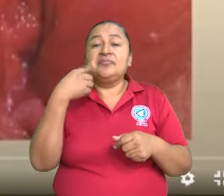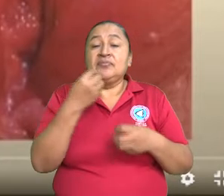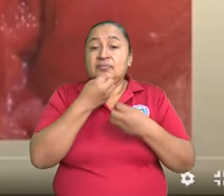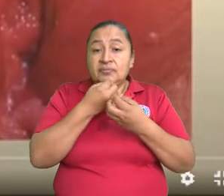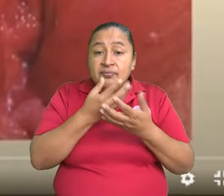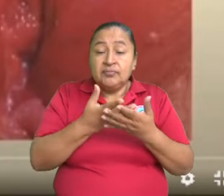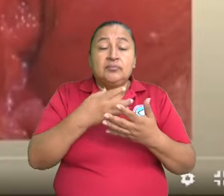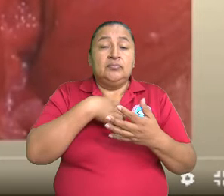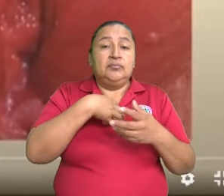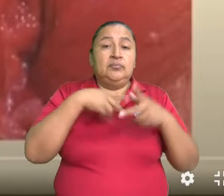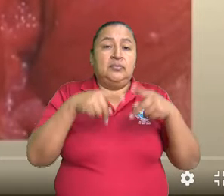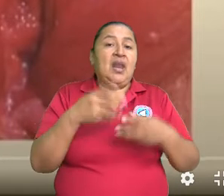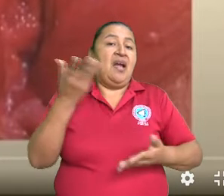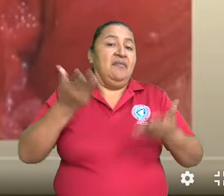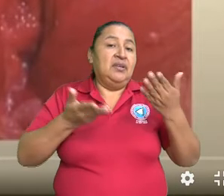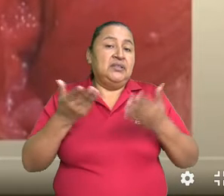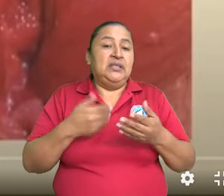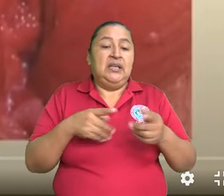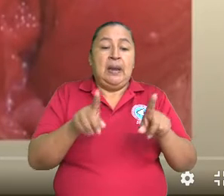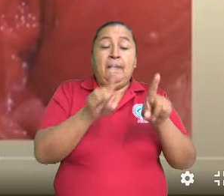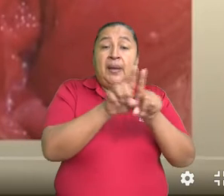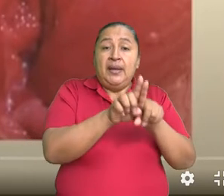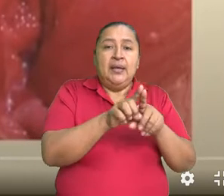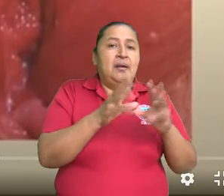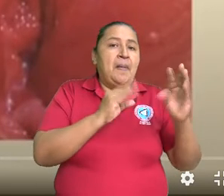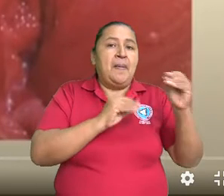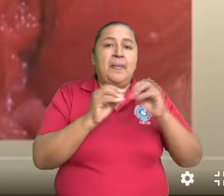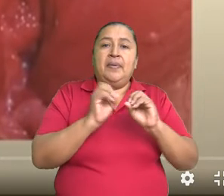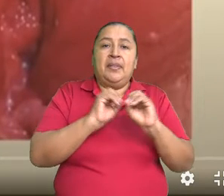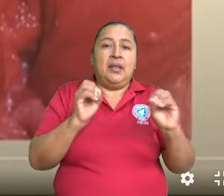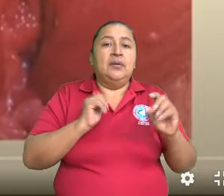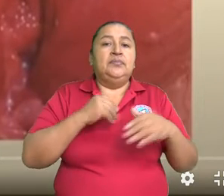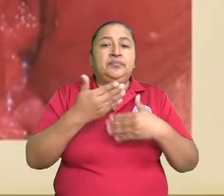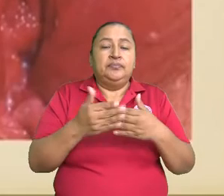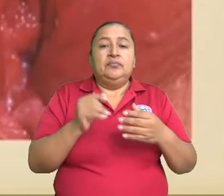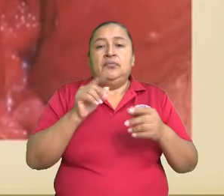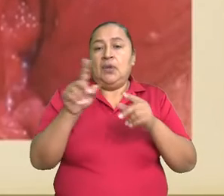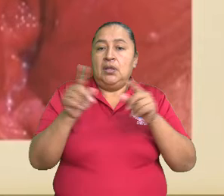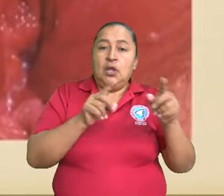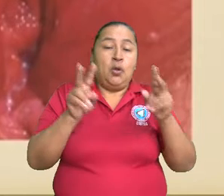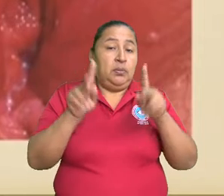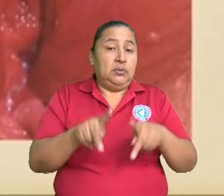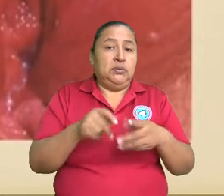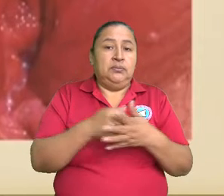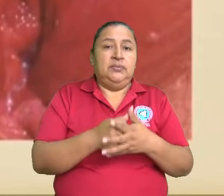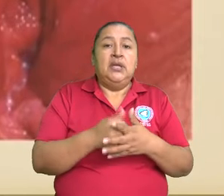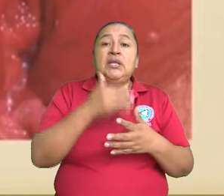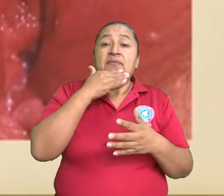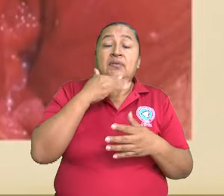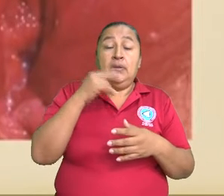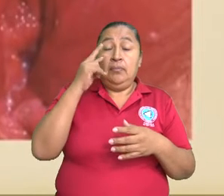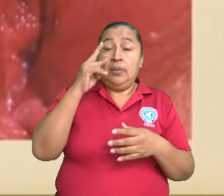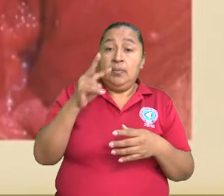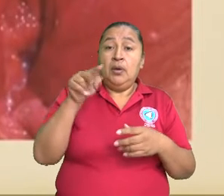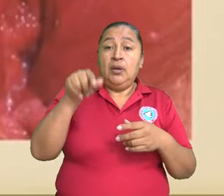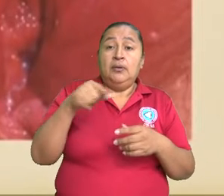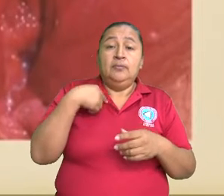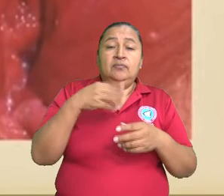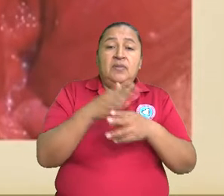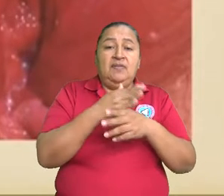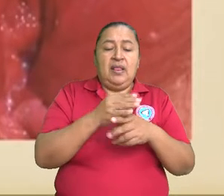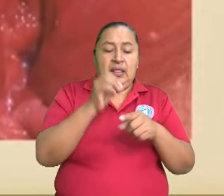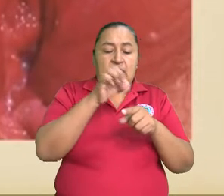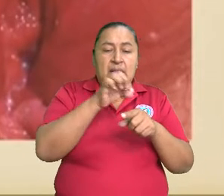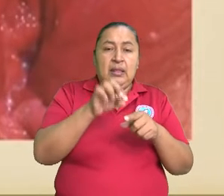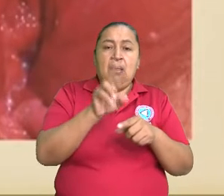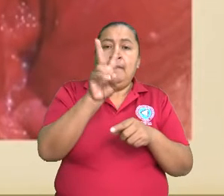Ah, pero sí. Muy pocas veces ha abordado ese asunto entre pareja, ¿verdad? Así es. Por ejemplo, ahí estamos viendo los tipos de verruga.